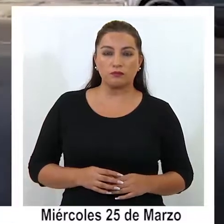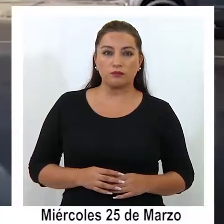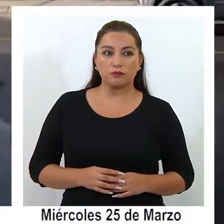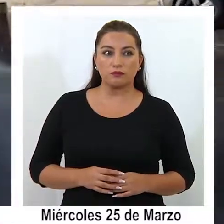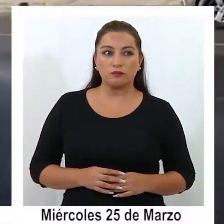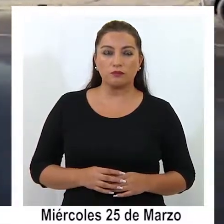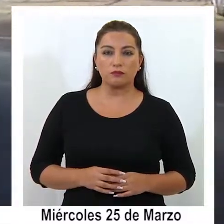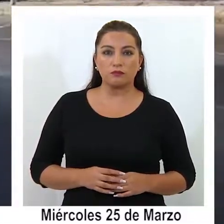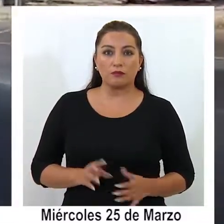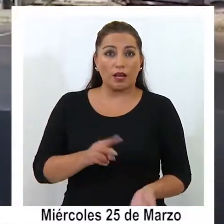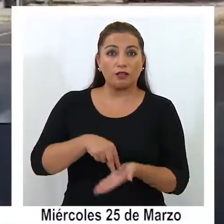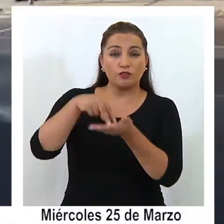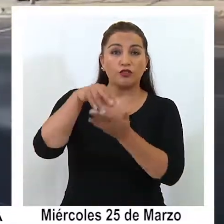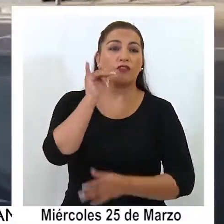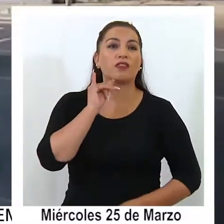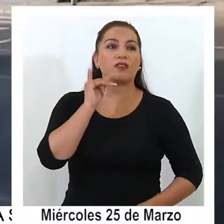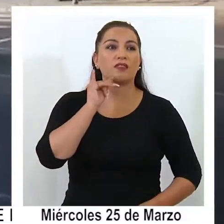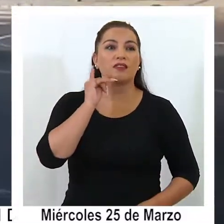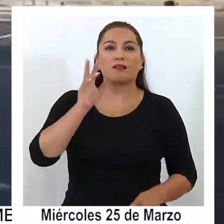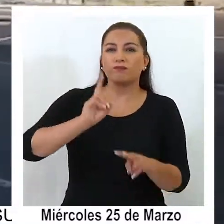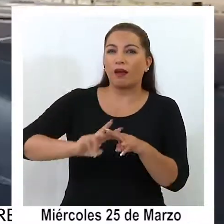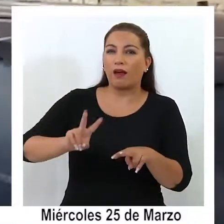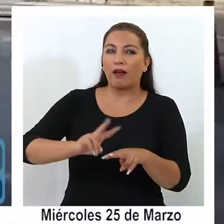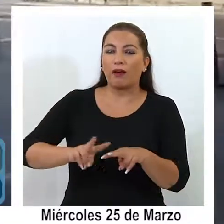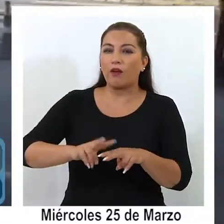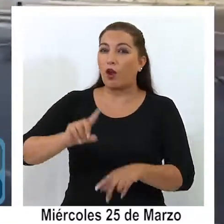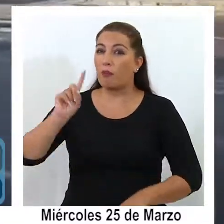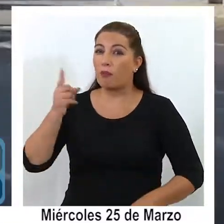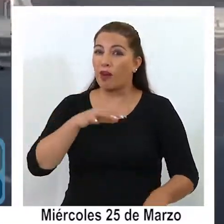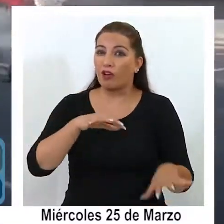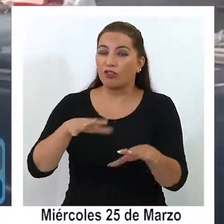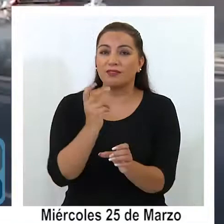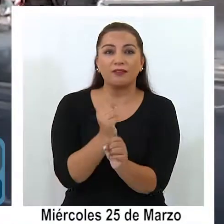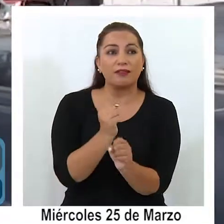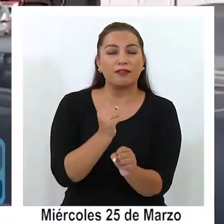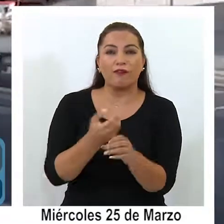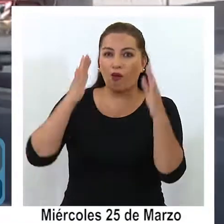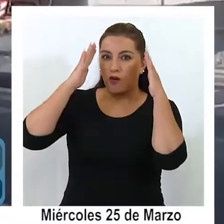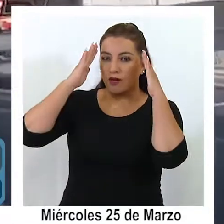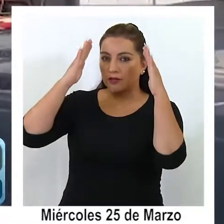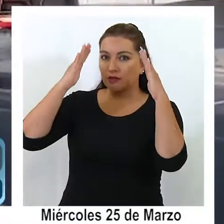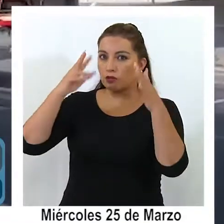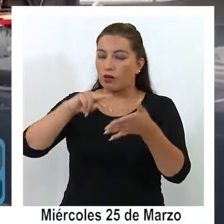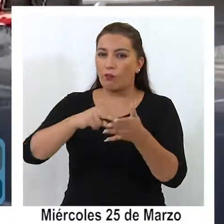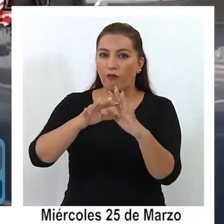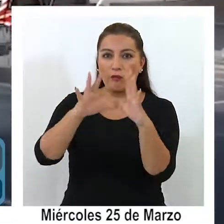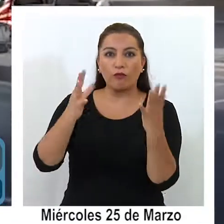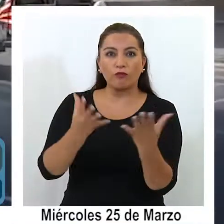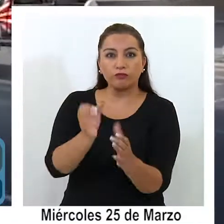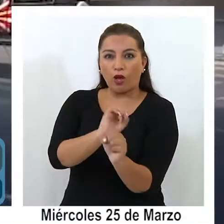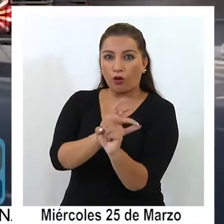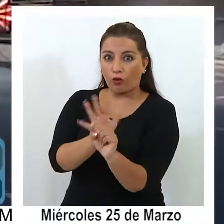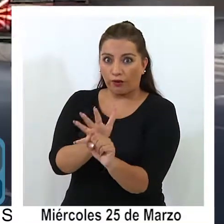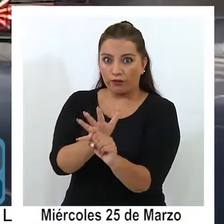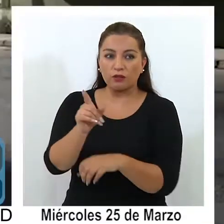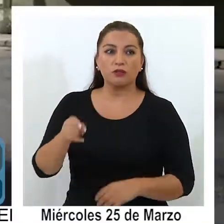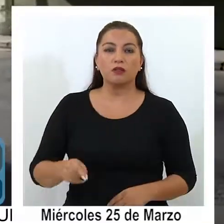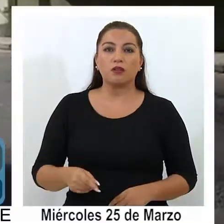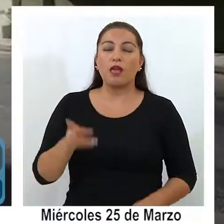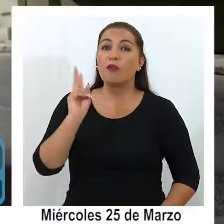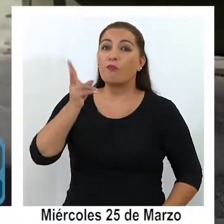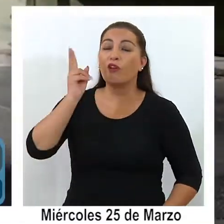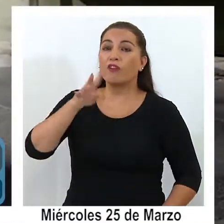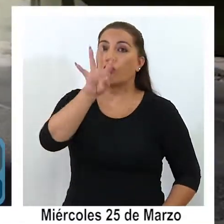La zona franca de Iquique resolvió redefinir las prioridades en sus labores en atención a la crisis mundial por el coronavirus y